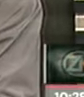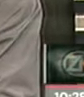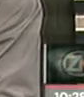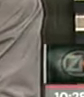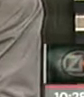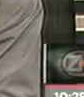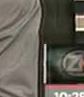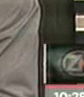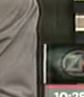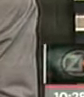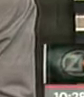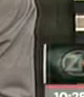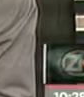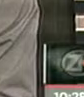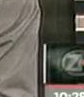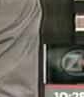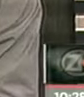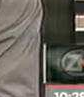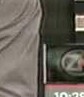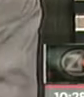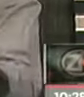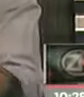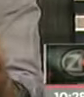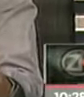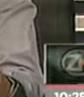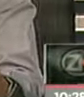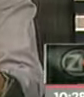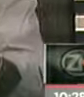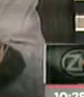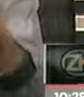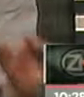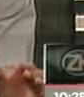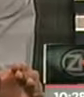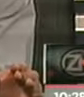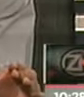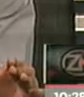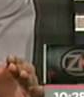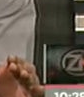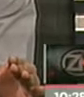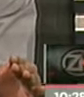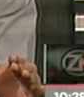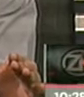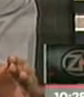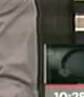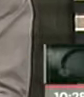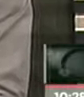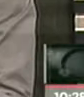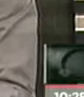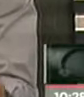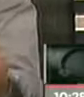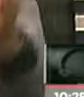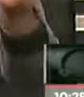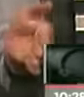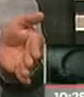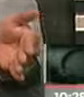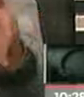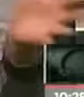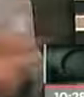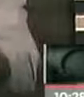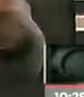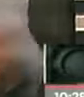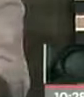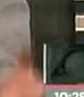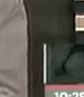trayendo? ¿Eso a quién afecta? ¿Al chavismo y a la oposición? Quien el señor Guaidó y el